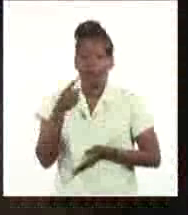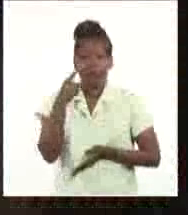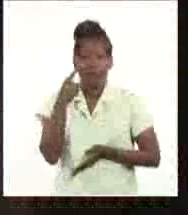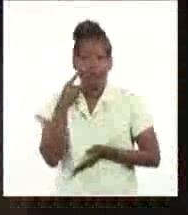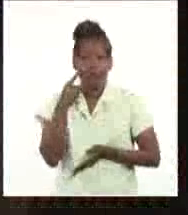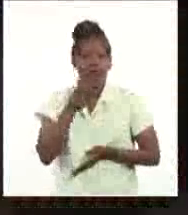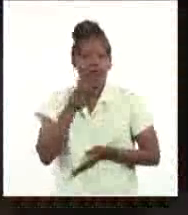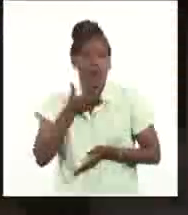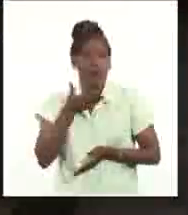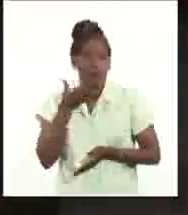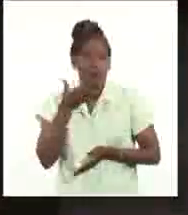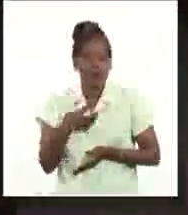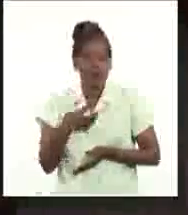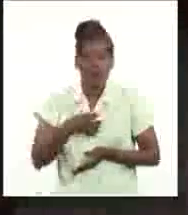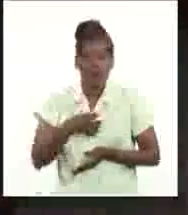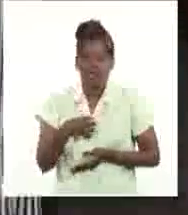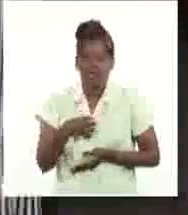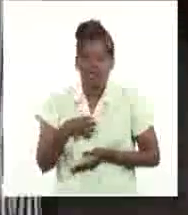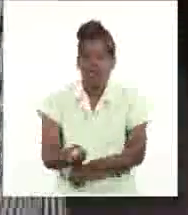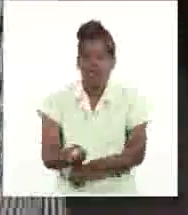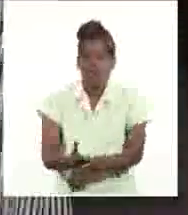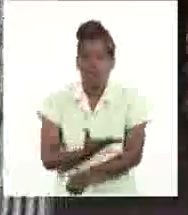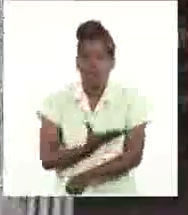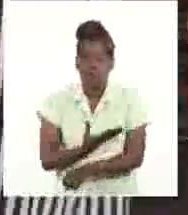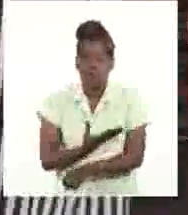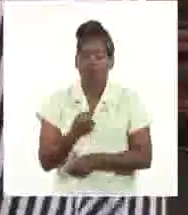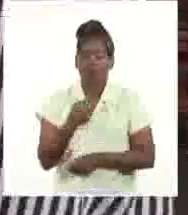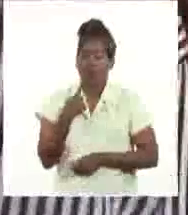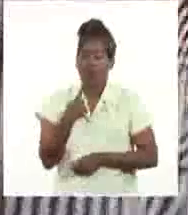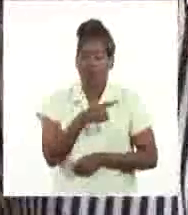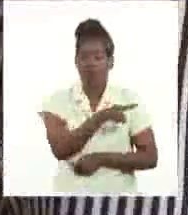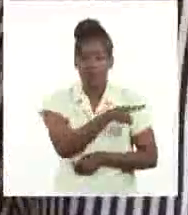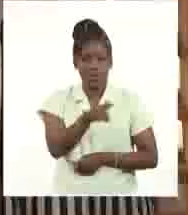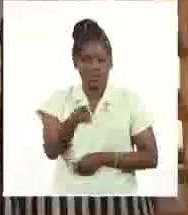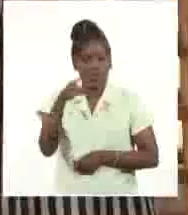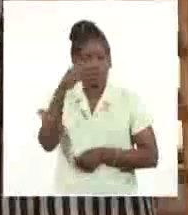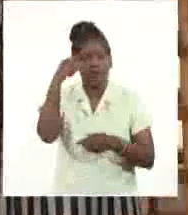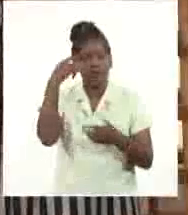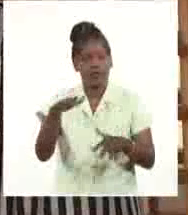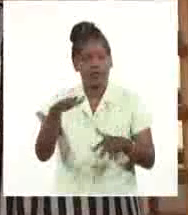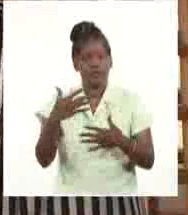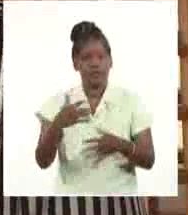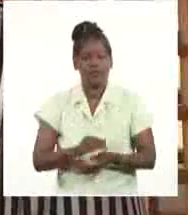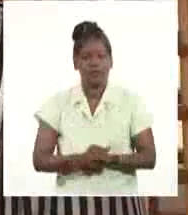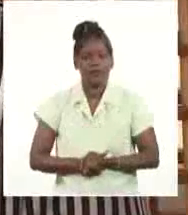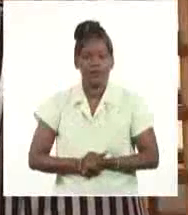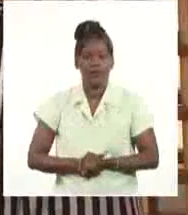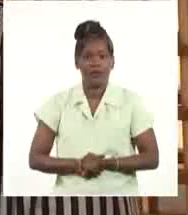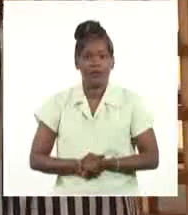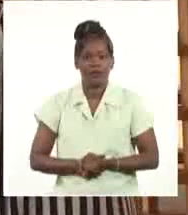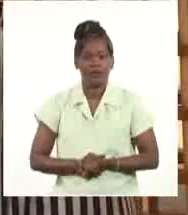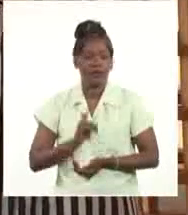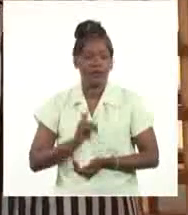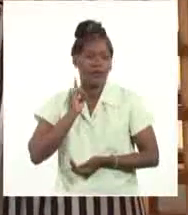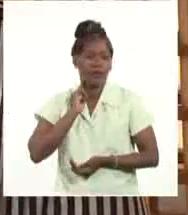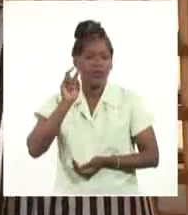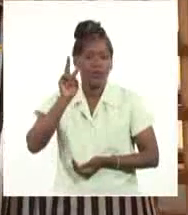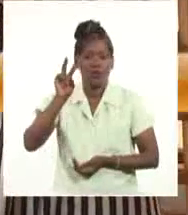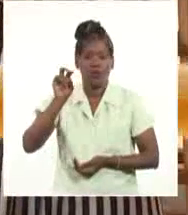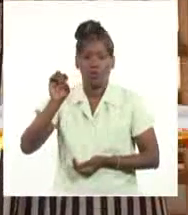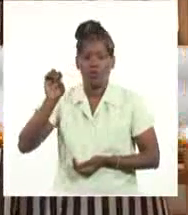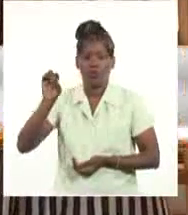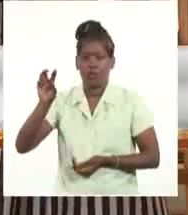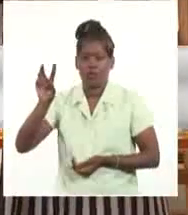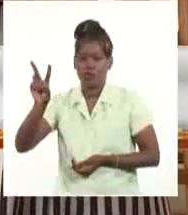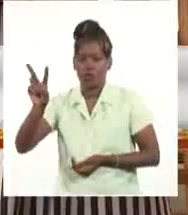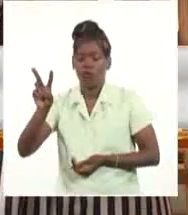premio Dinosaurio en cuento Bello lo demás de Liosvani Sánchez. Desde 2002 es una intención de potenciar la